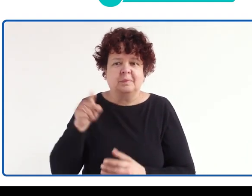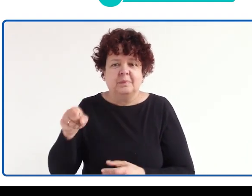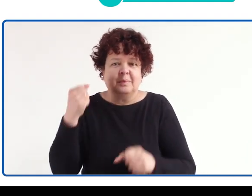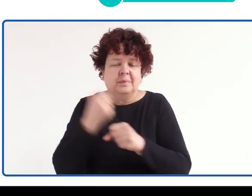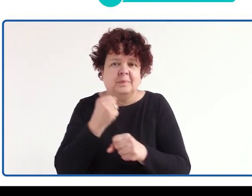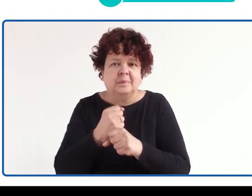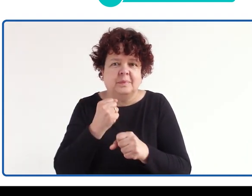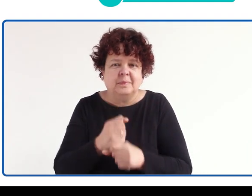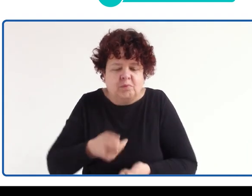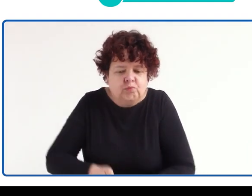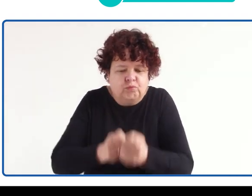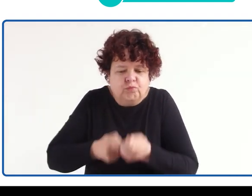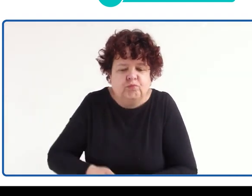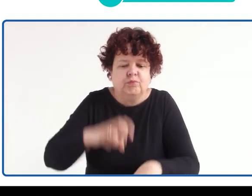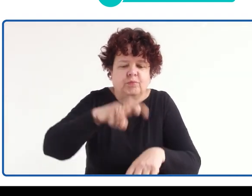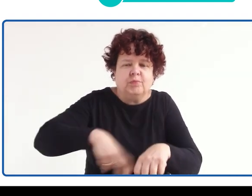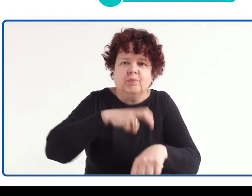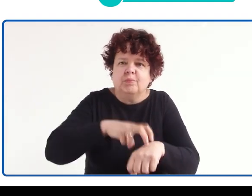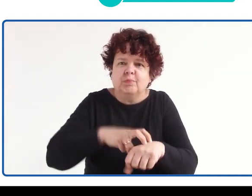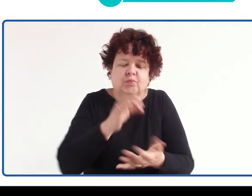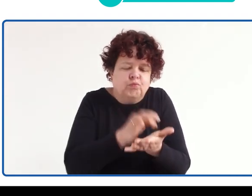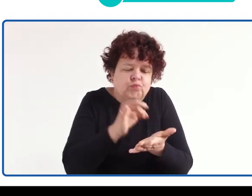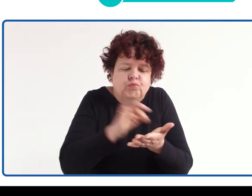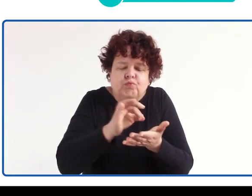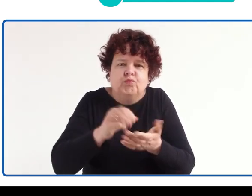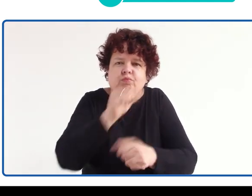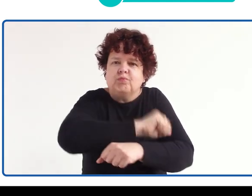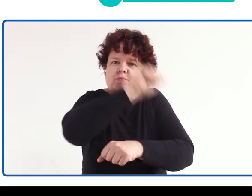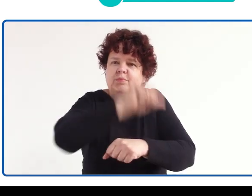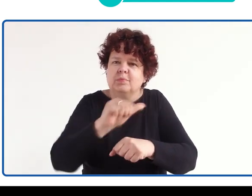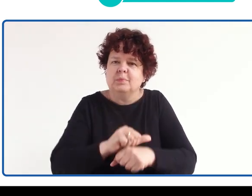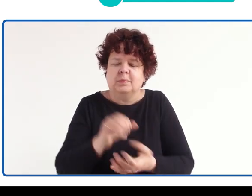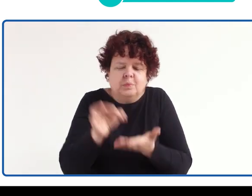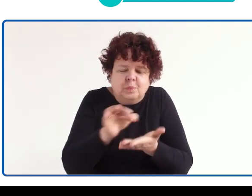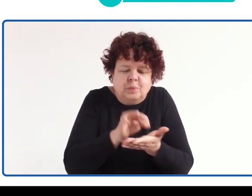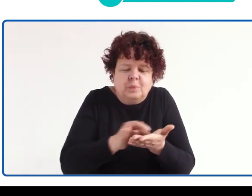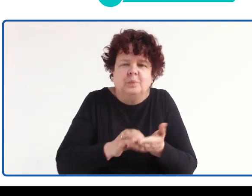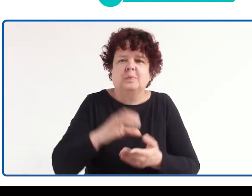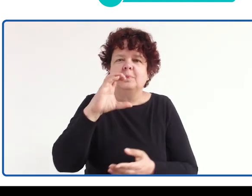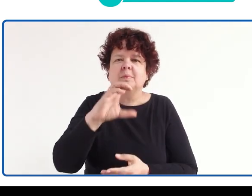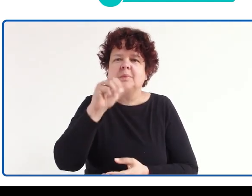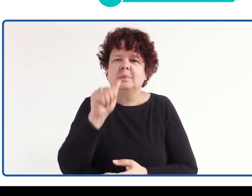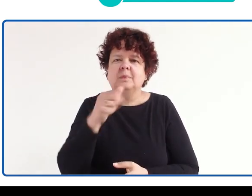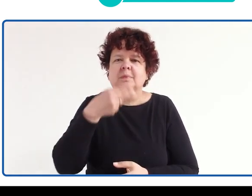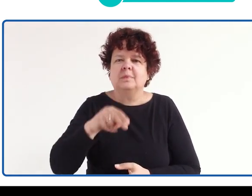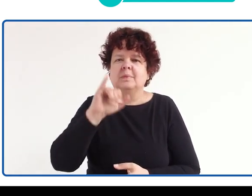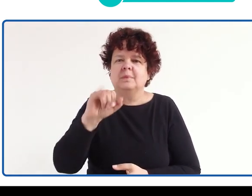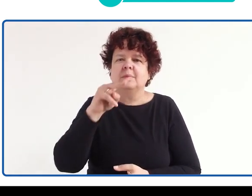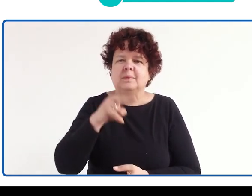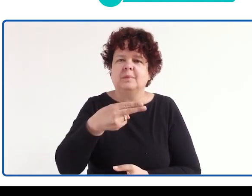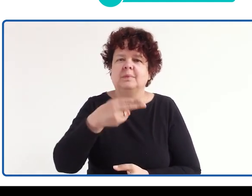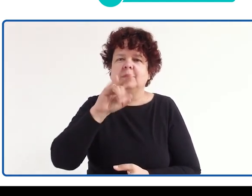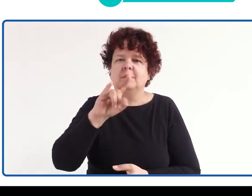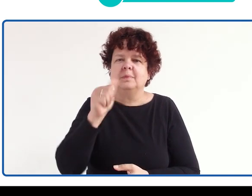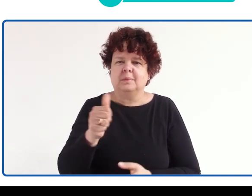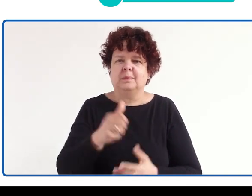Se dedica a cultivar papa y granos andinos como quinoa y cañigua.